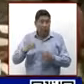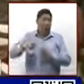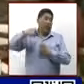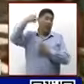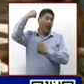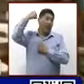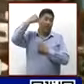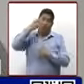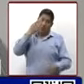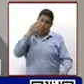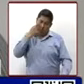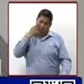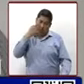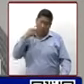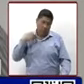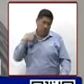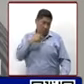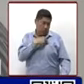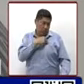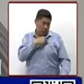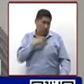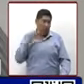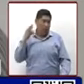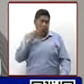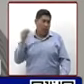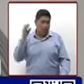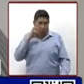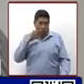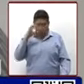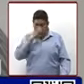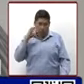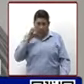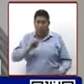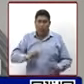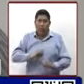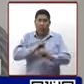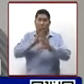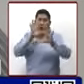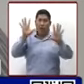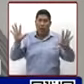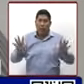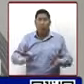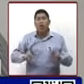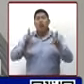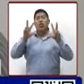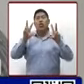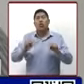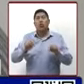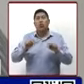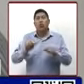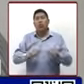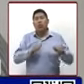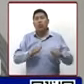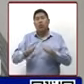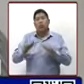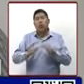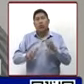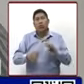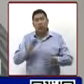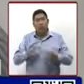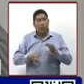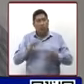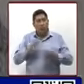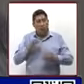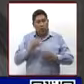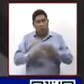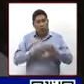que le conocemos ya, por supuesto, y que están buscando clara y nítidamente que no hay elecciones judiciales, que el proceso de